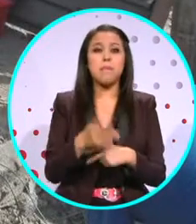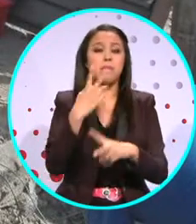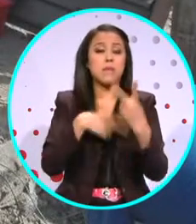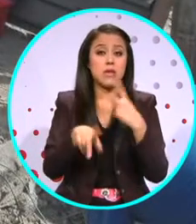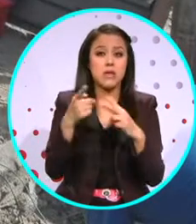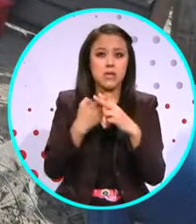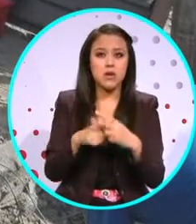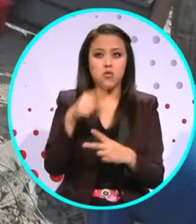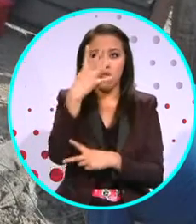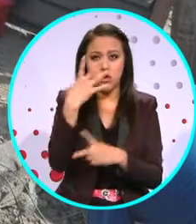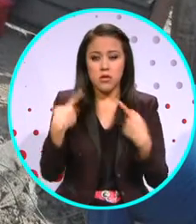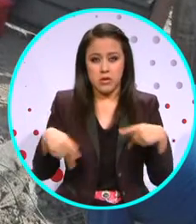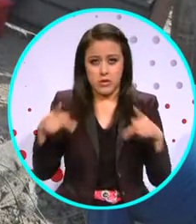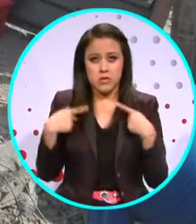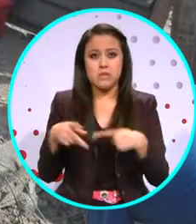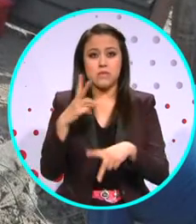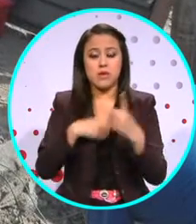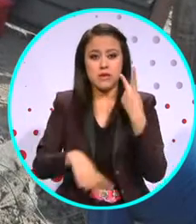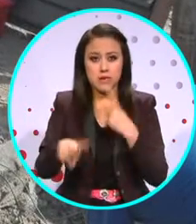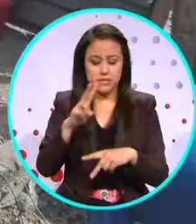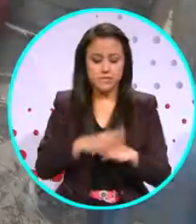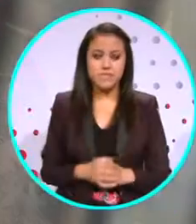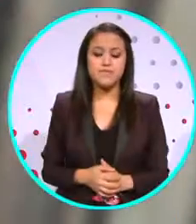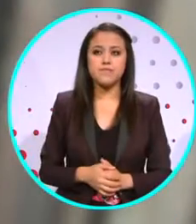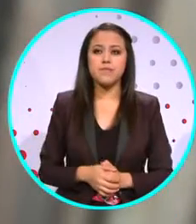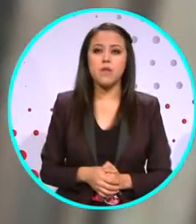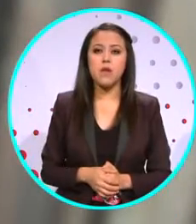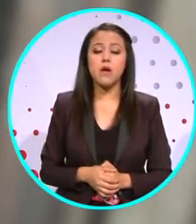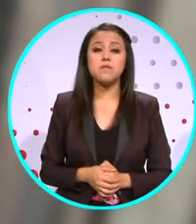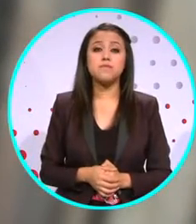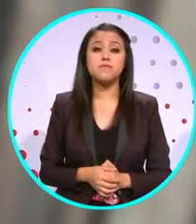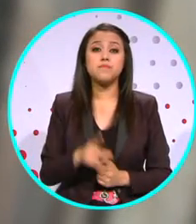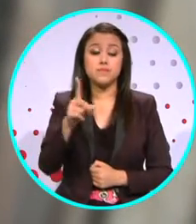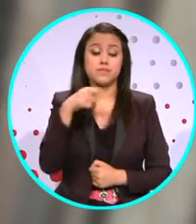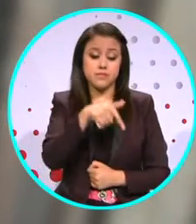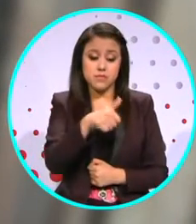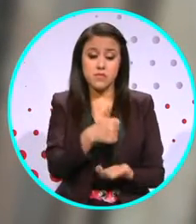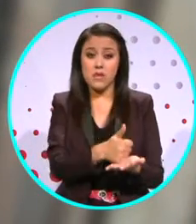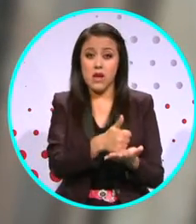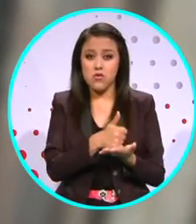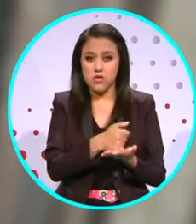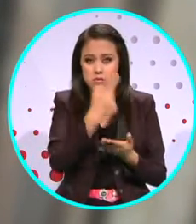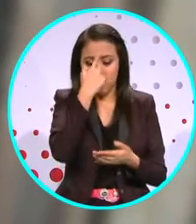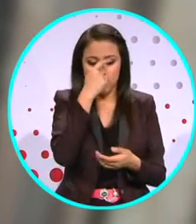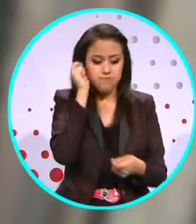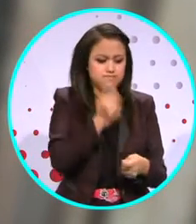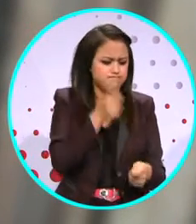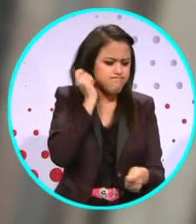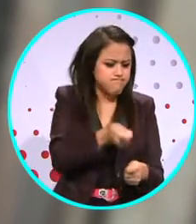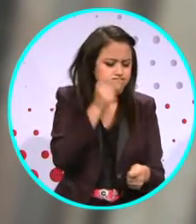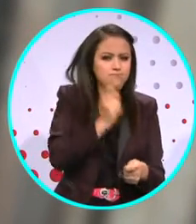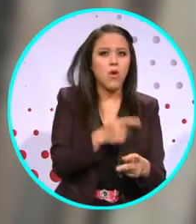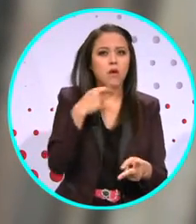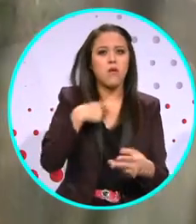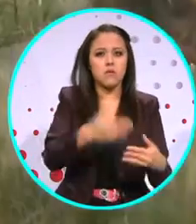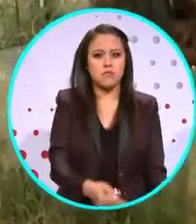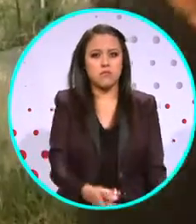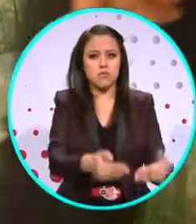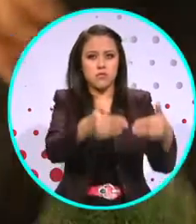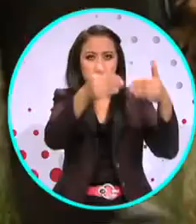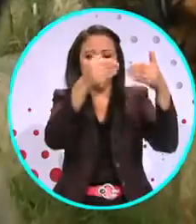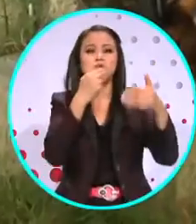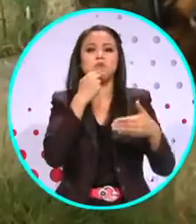a 4 personas, le ayudan a clavar polines con las láminas